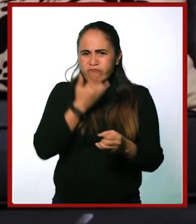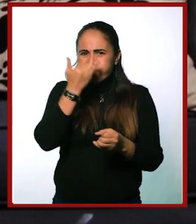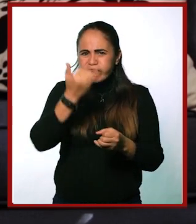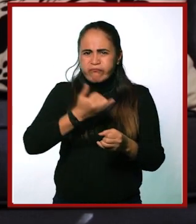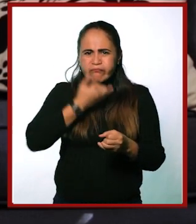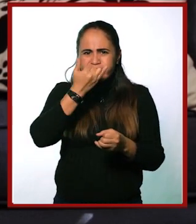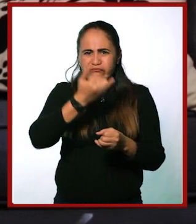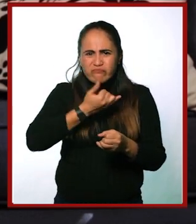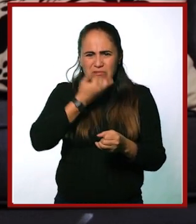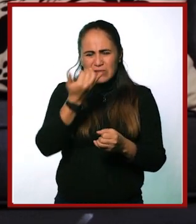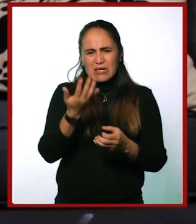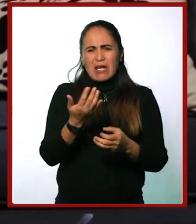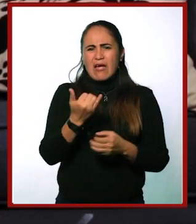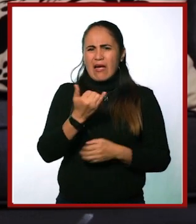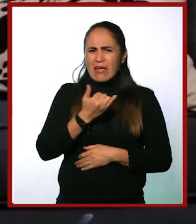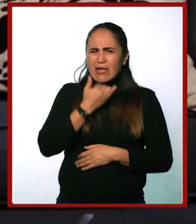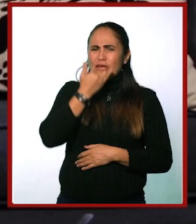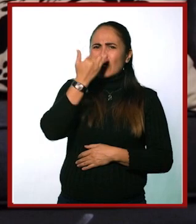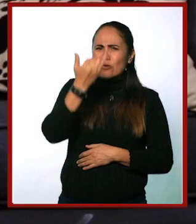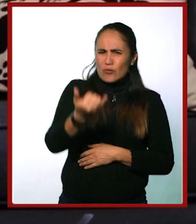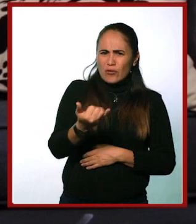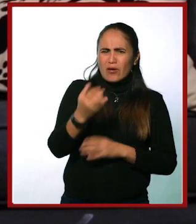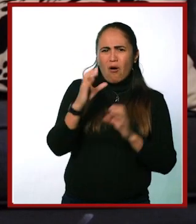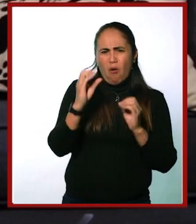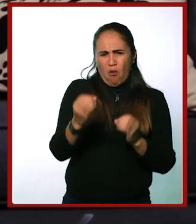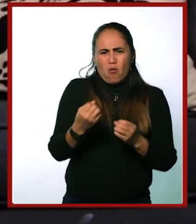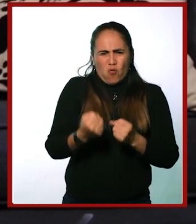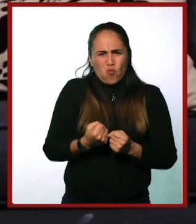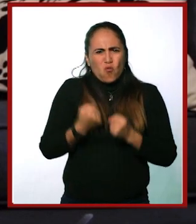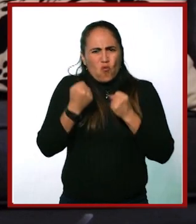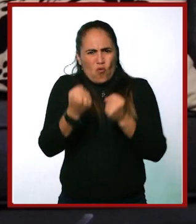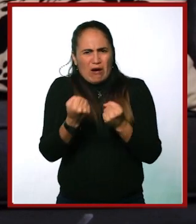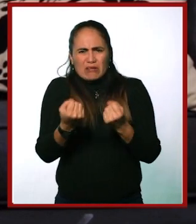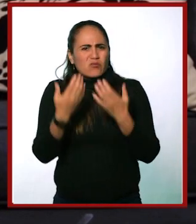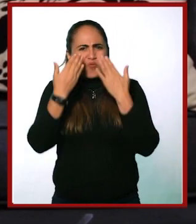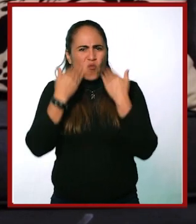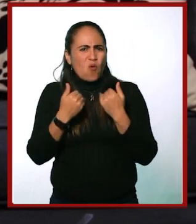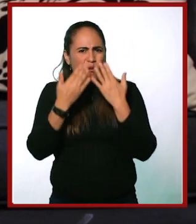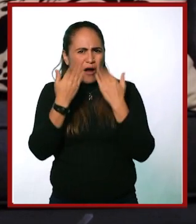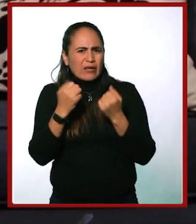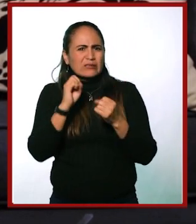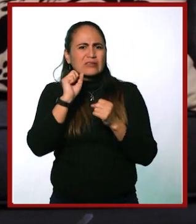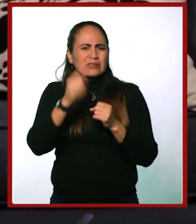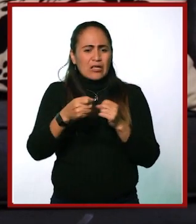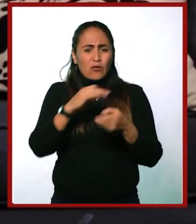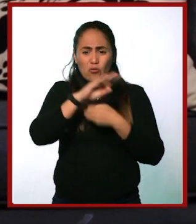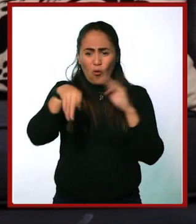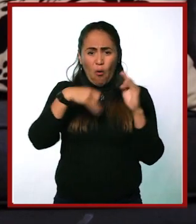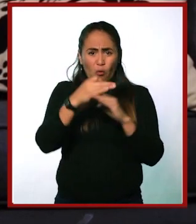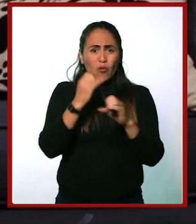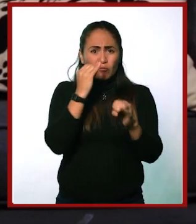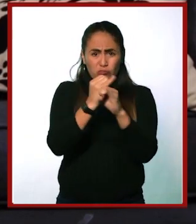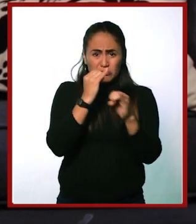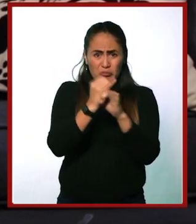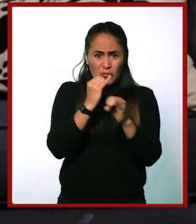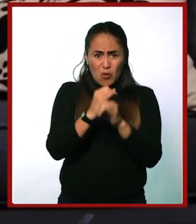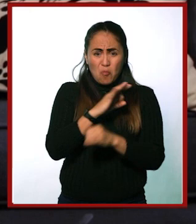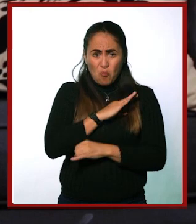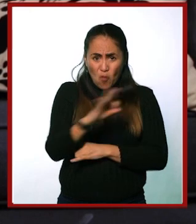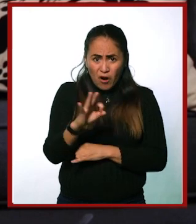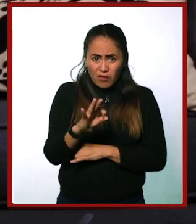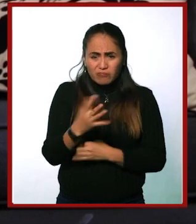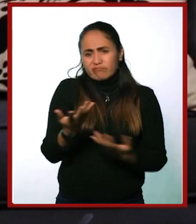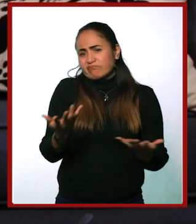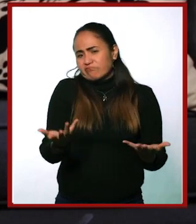y definitivamente, o más que errores, estas fortalezas que no tenemos, ¿no? Que es el alcance al internet a estas zonas